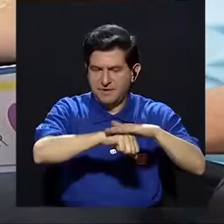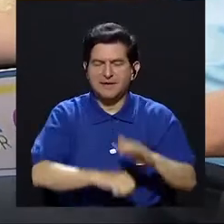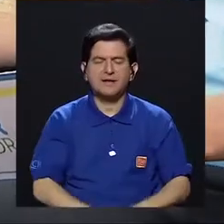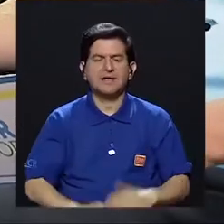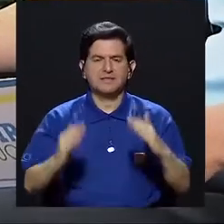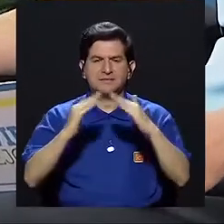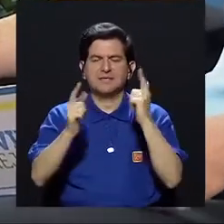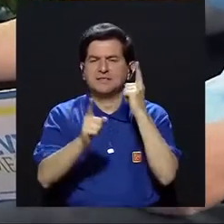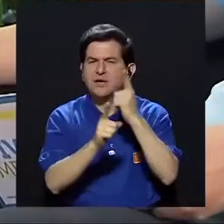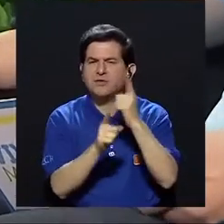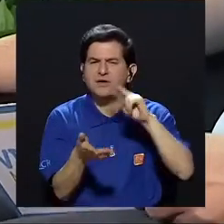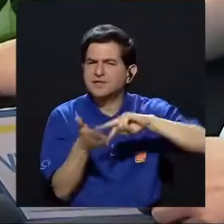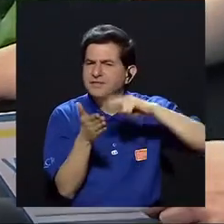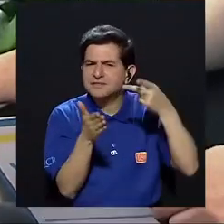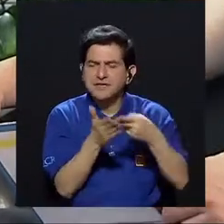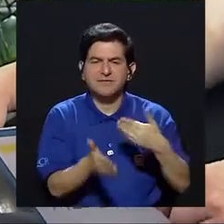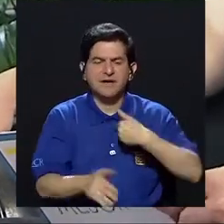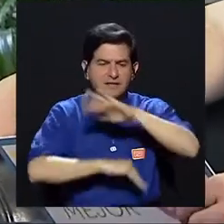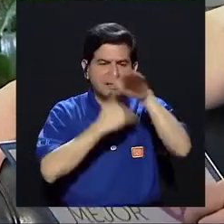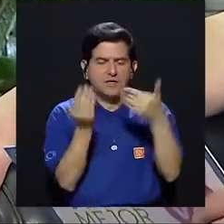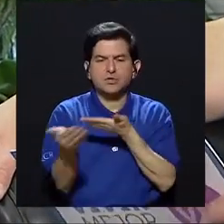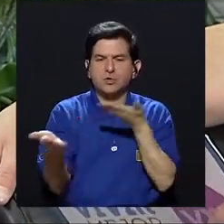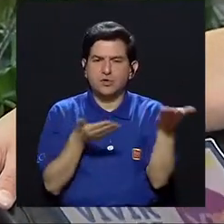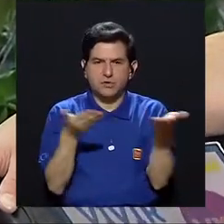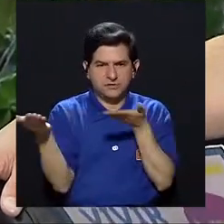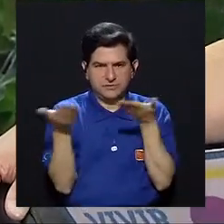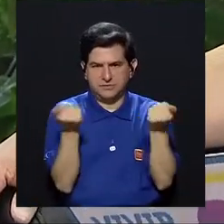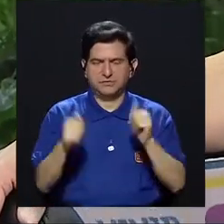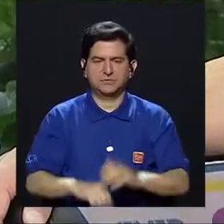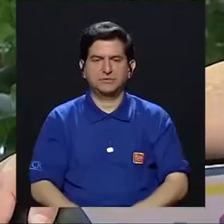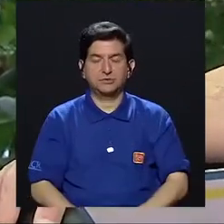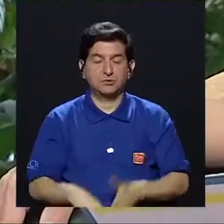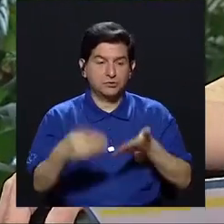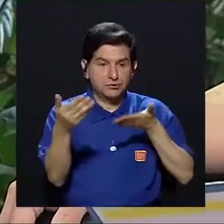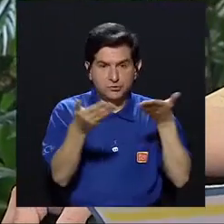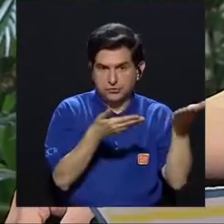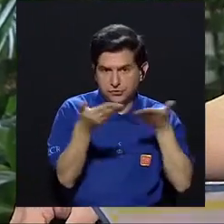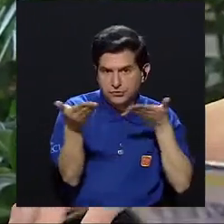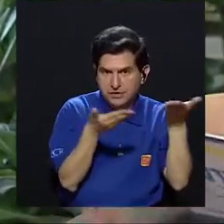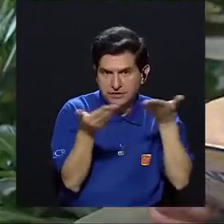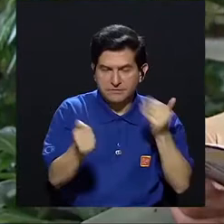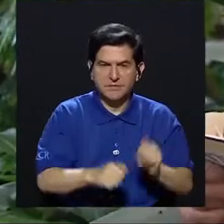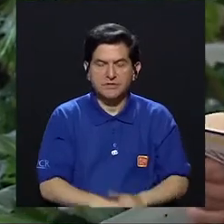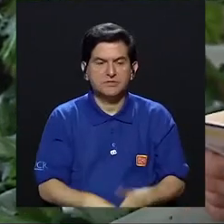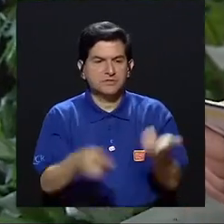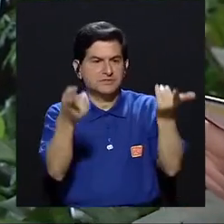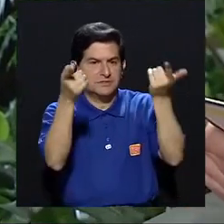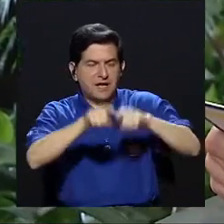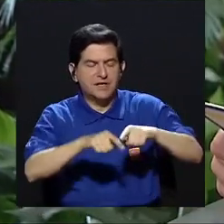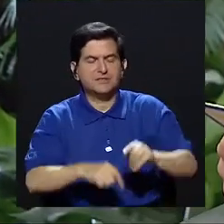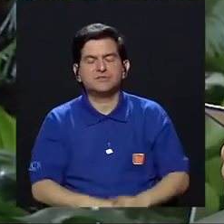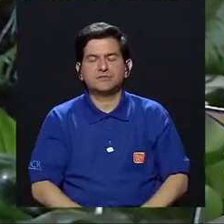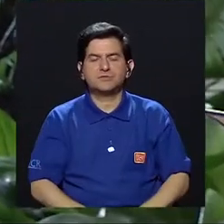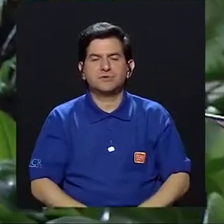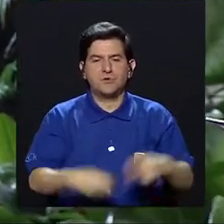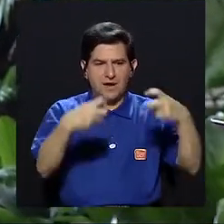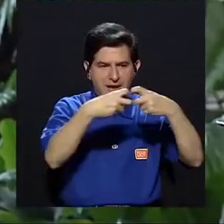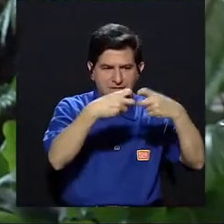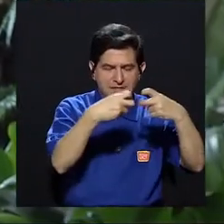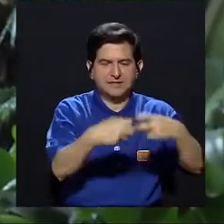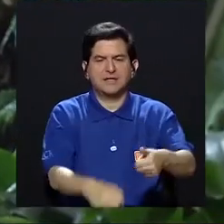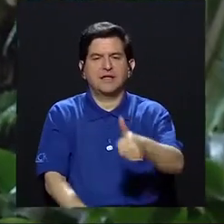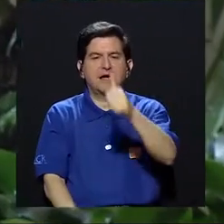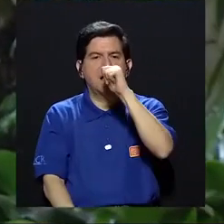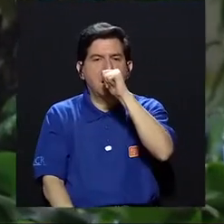Una vivienda adecuada es una vivienda que cuenta con todos los servicios, servicios tanto de luz,